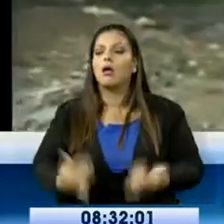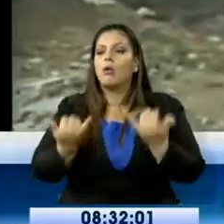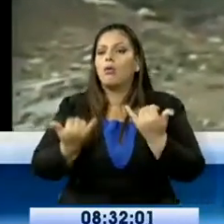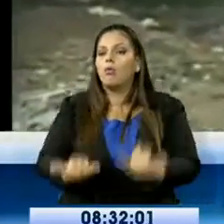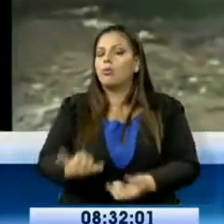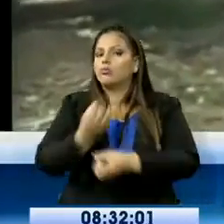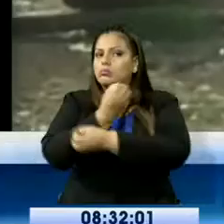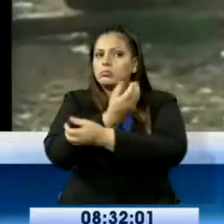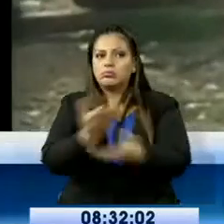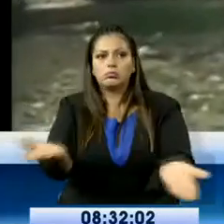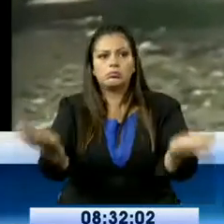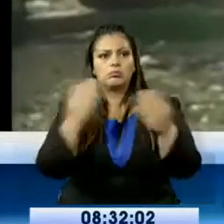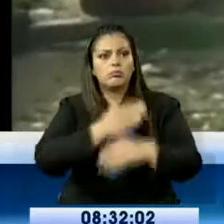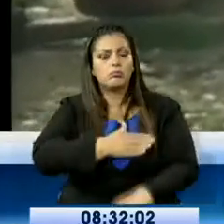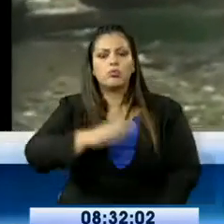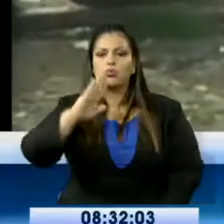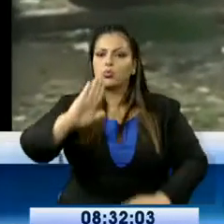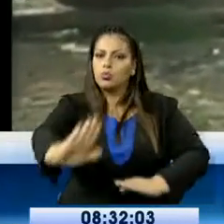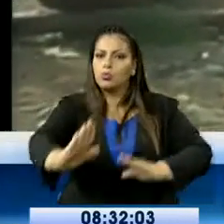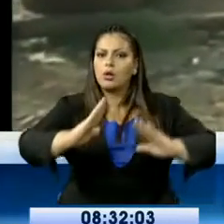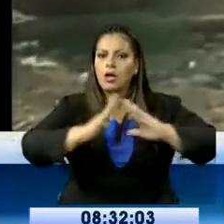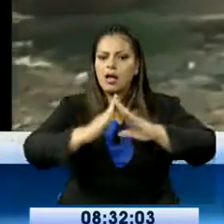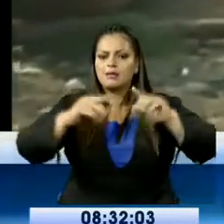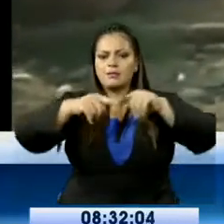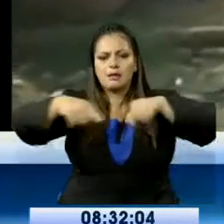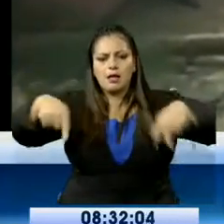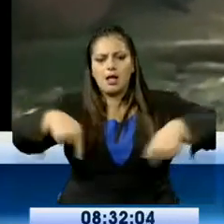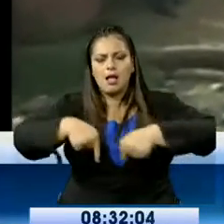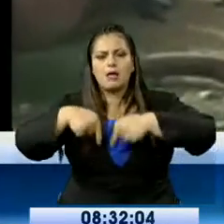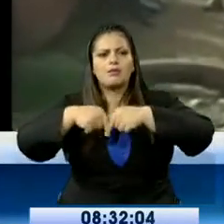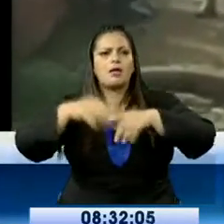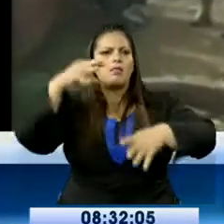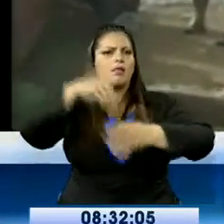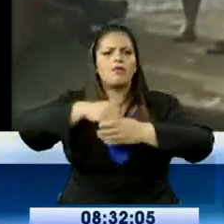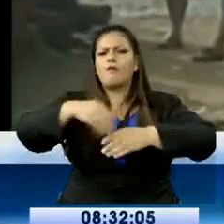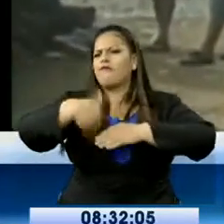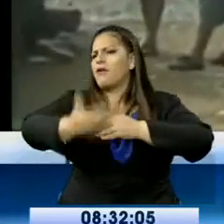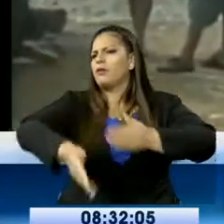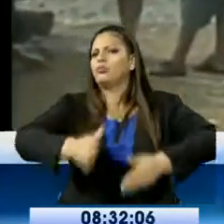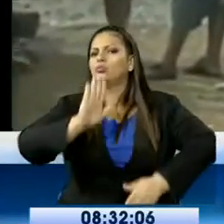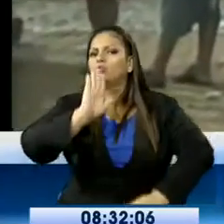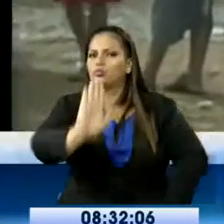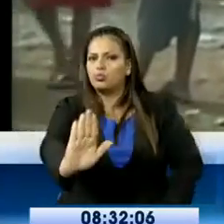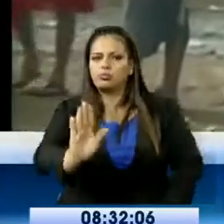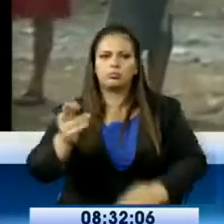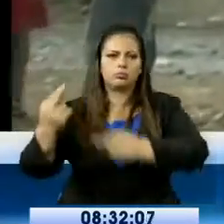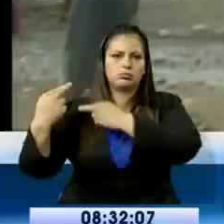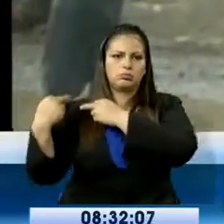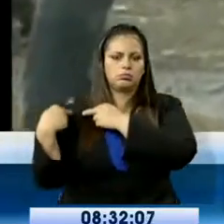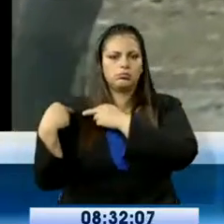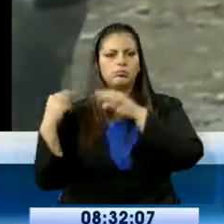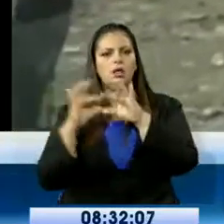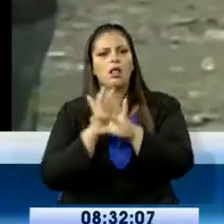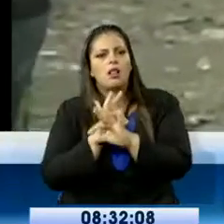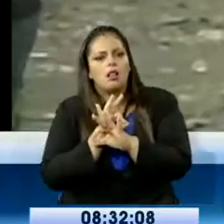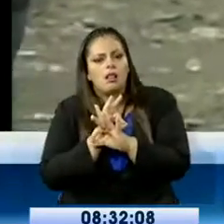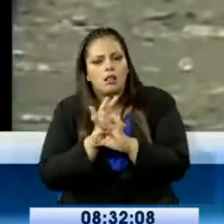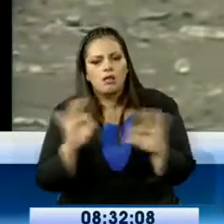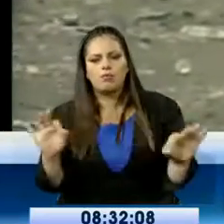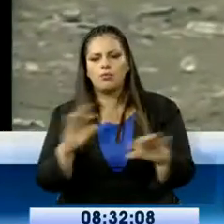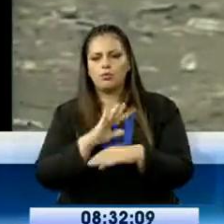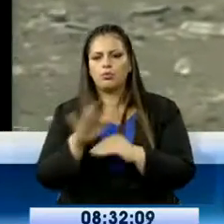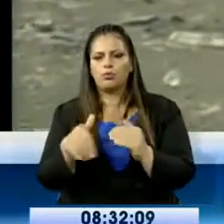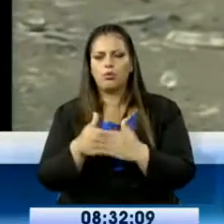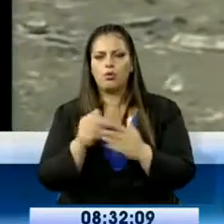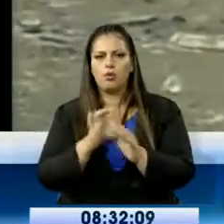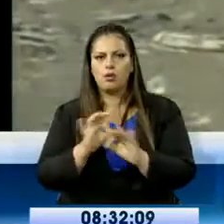sus patios además también no automedicarse al mínimo es síntomas acerca de